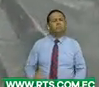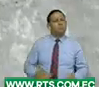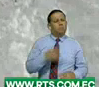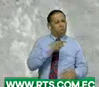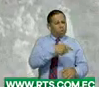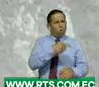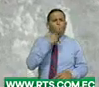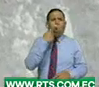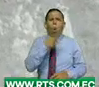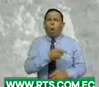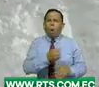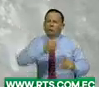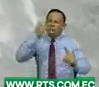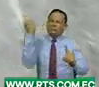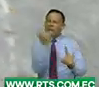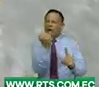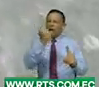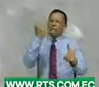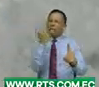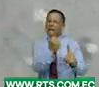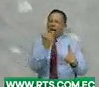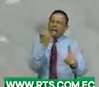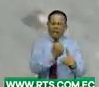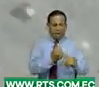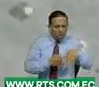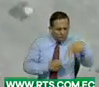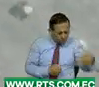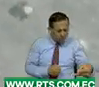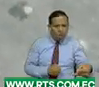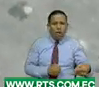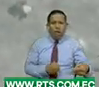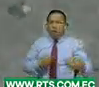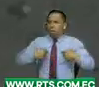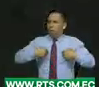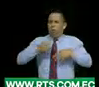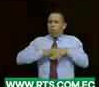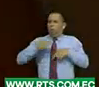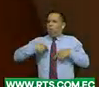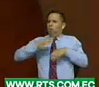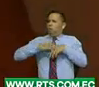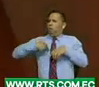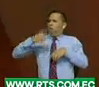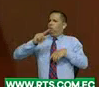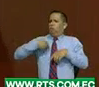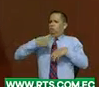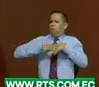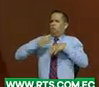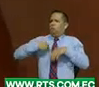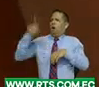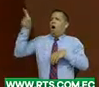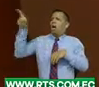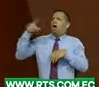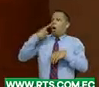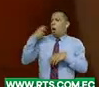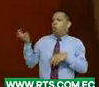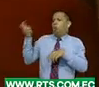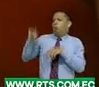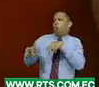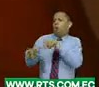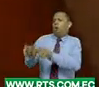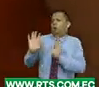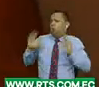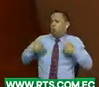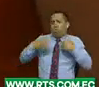le han sacado sangre él decía que no era que no era de lo más salida su vida y por ese tema no se atrevió allí